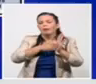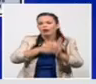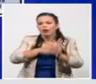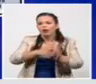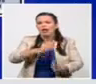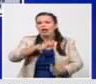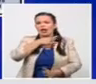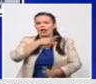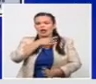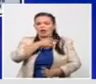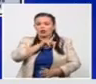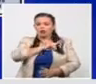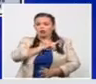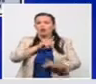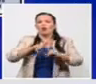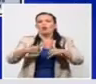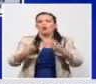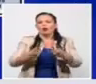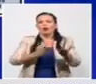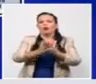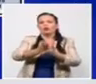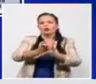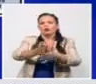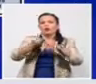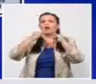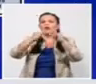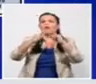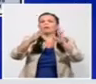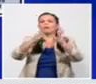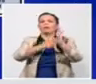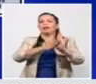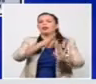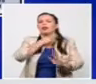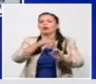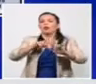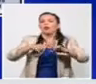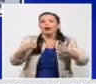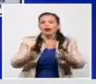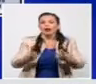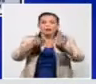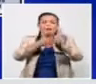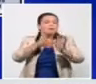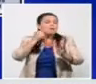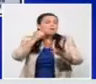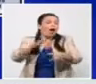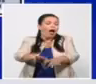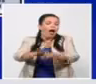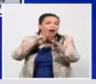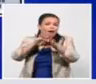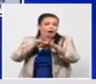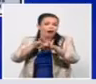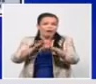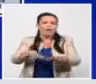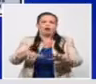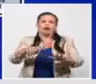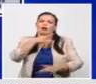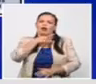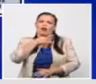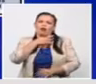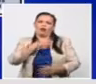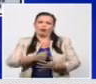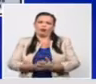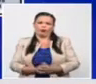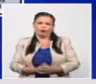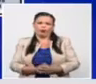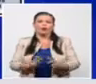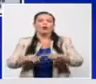el más de más afectación desde que comenzó la pandemia. El mayor número se